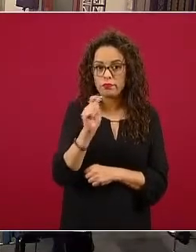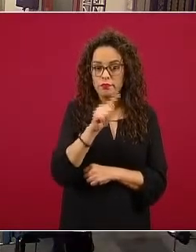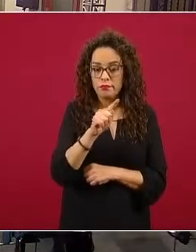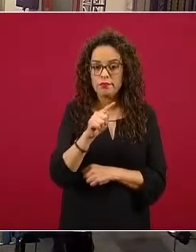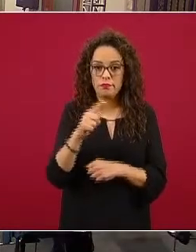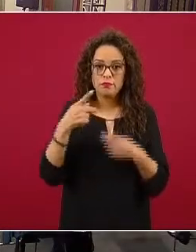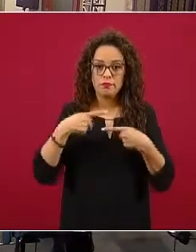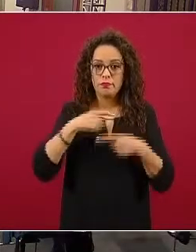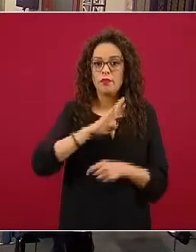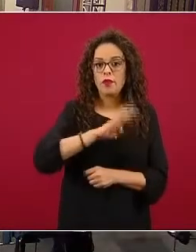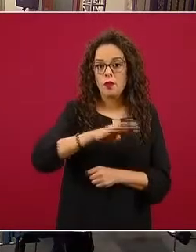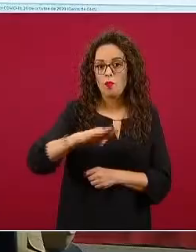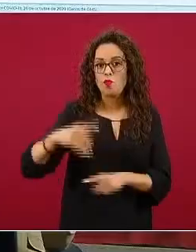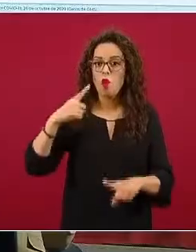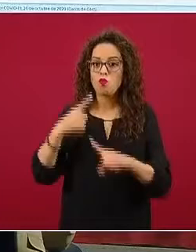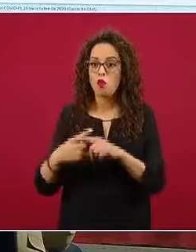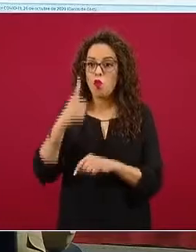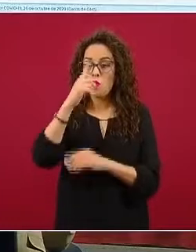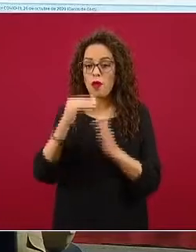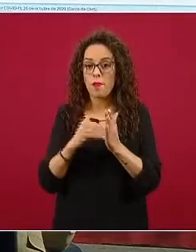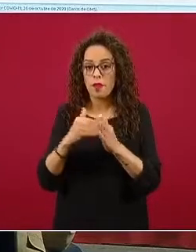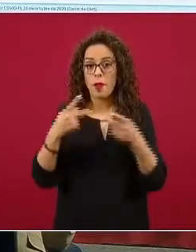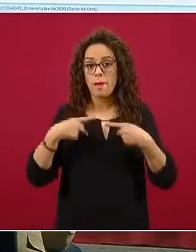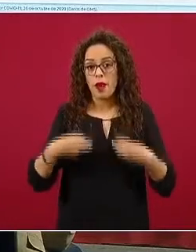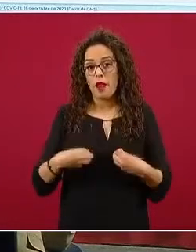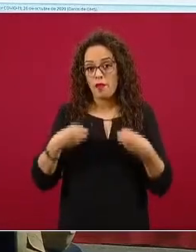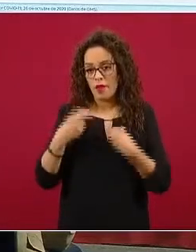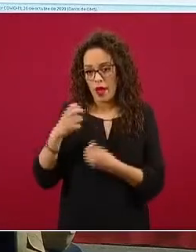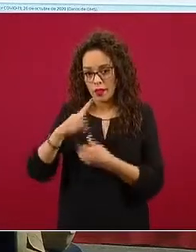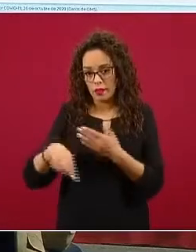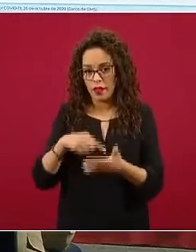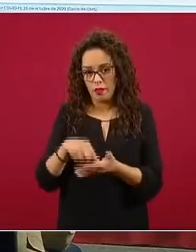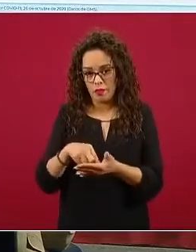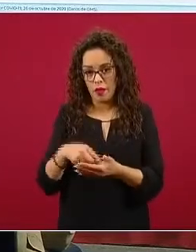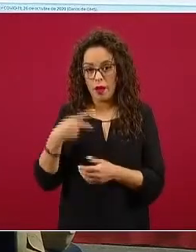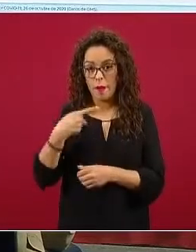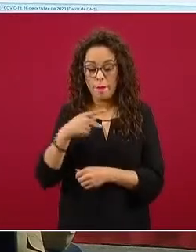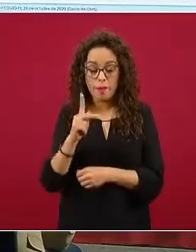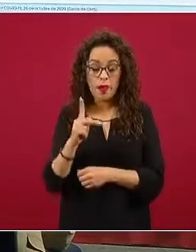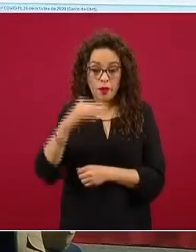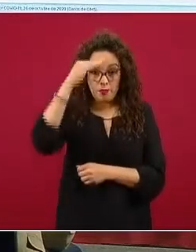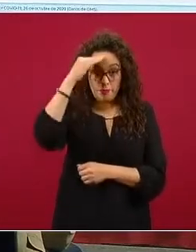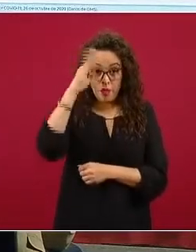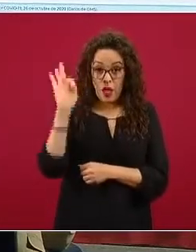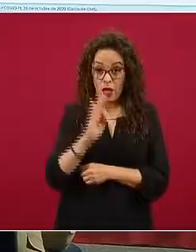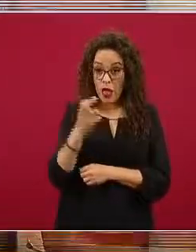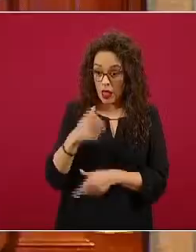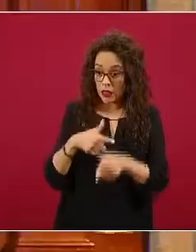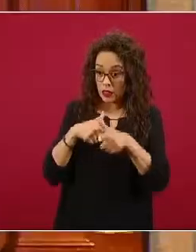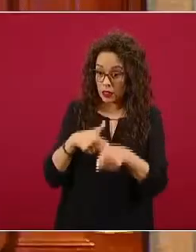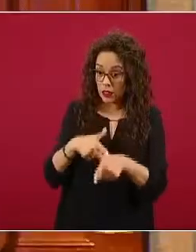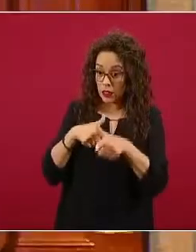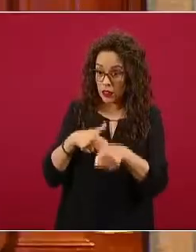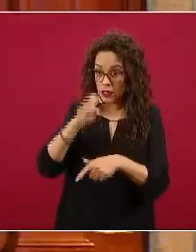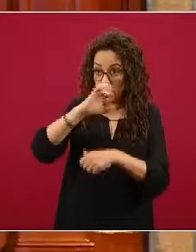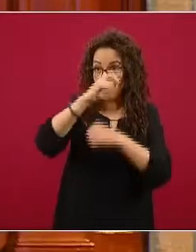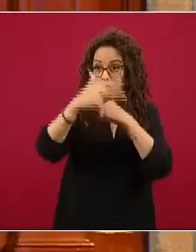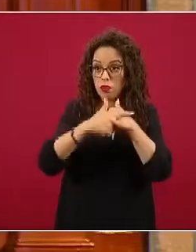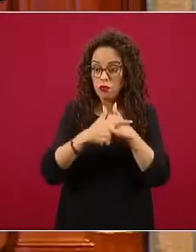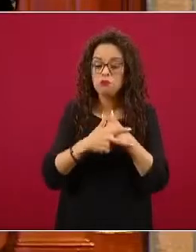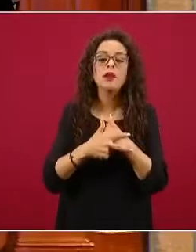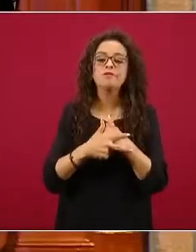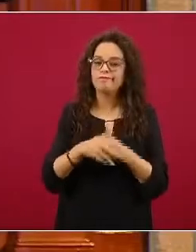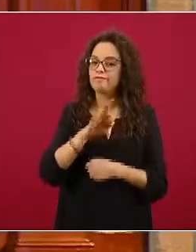de habitantes, y como decíamos, la expectativa es que si se mantiene este rebrote en Europa más bien continúe esta